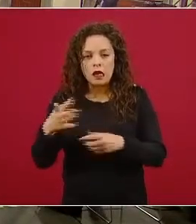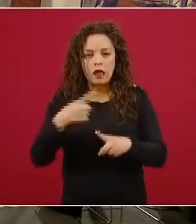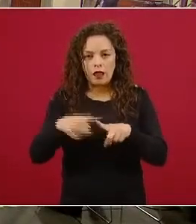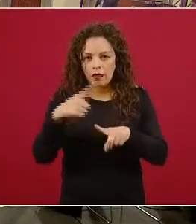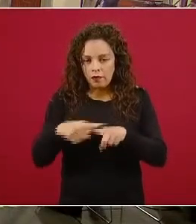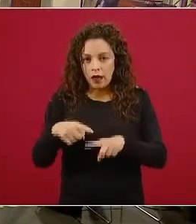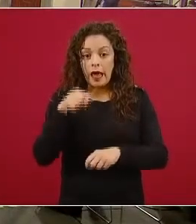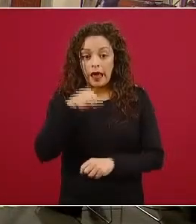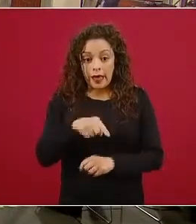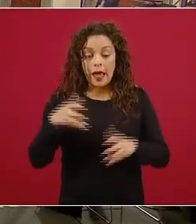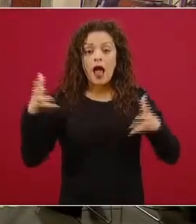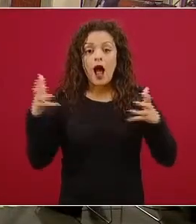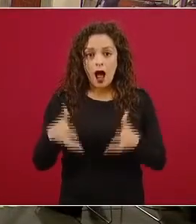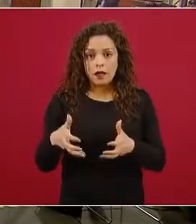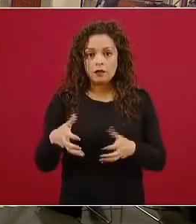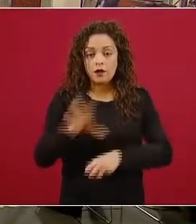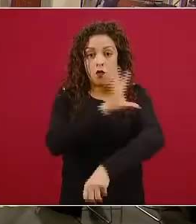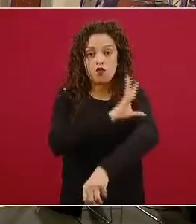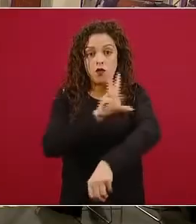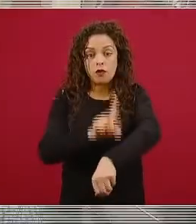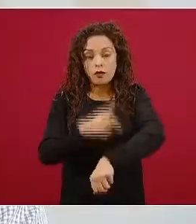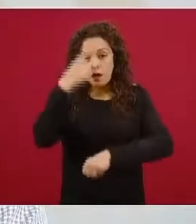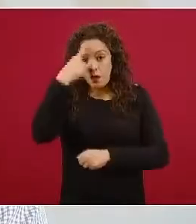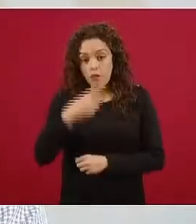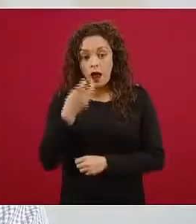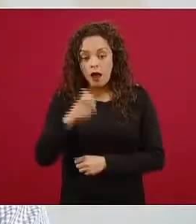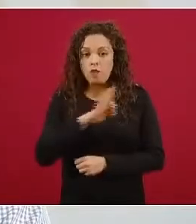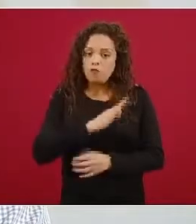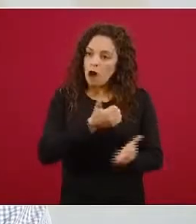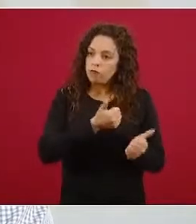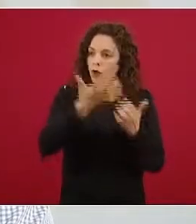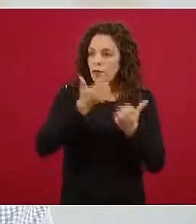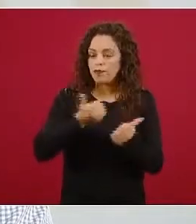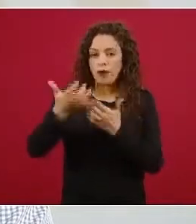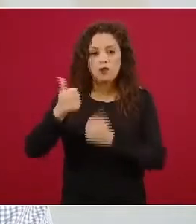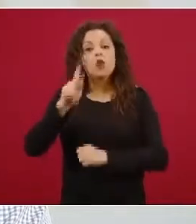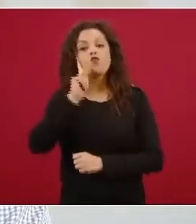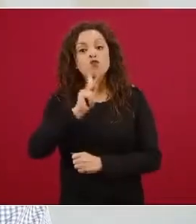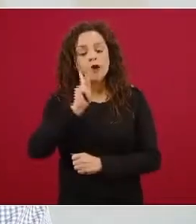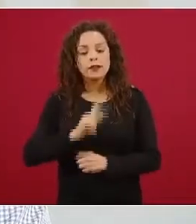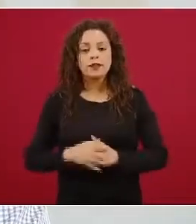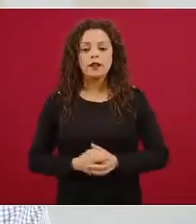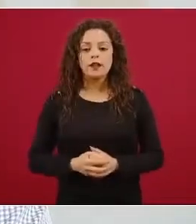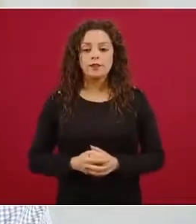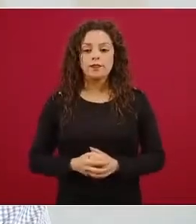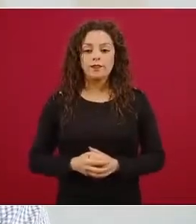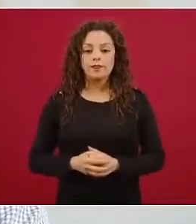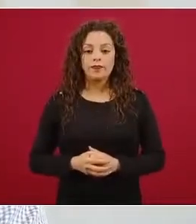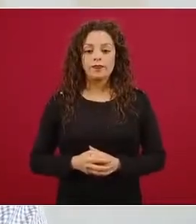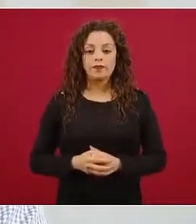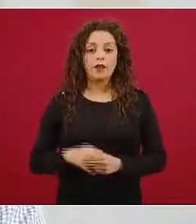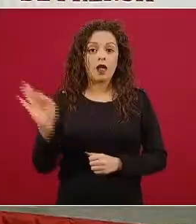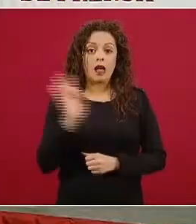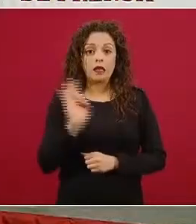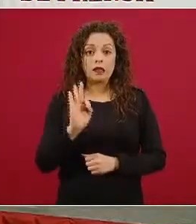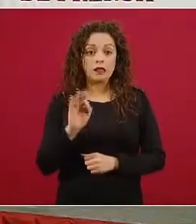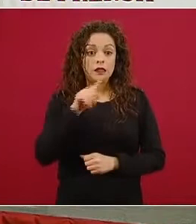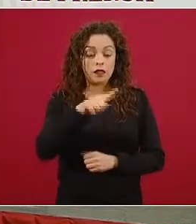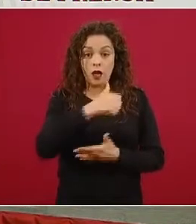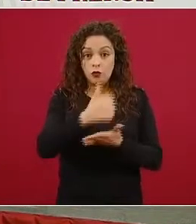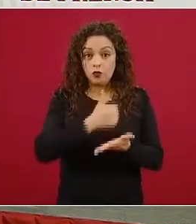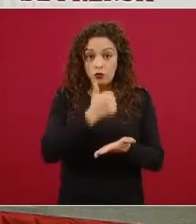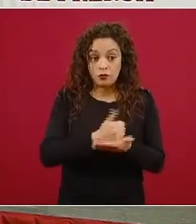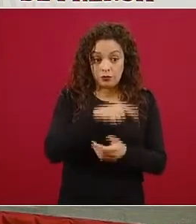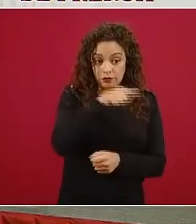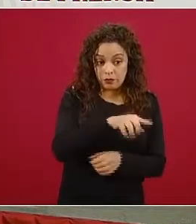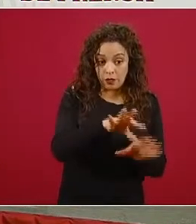las que organizan y coordinan todo este tipo de envíos. Si la unidad del hospital está en la misma ciudad que el laboratorio, a